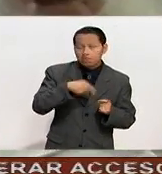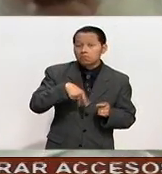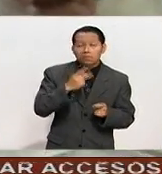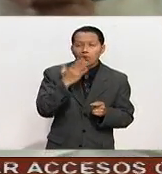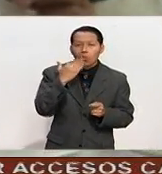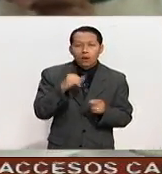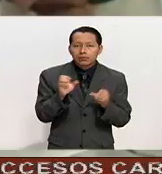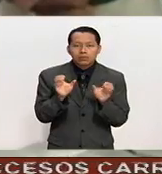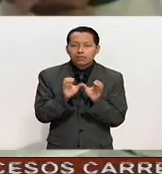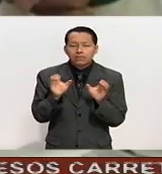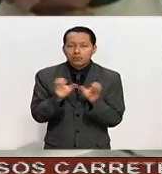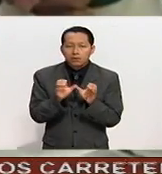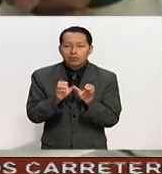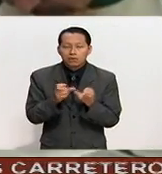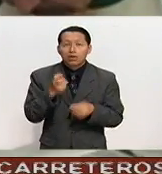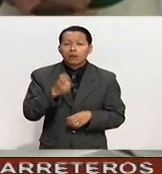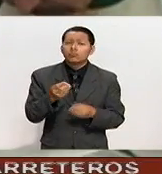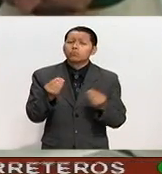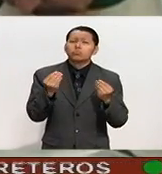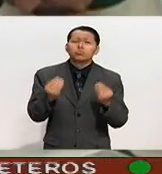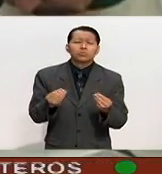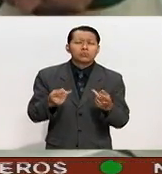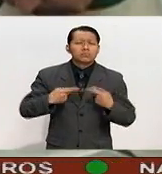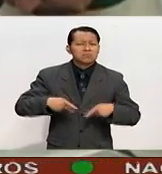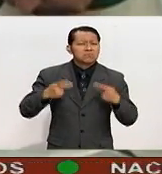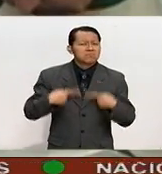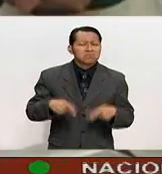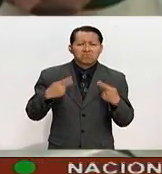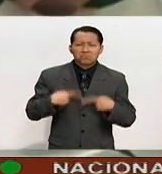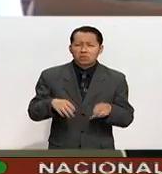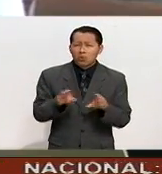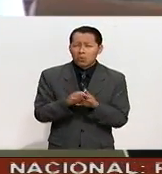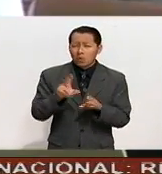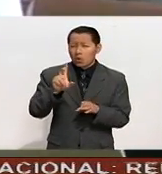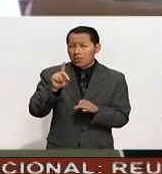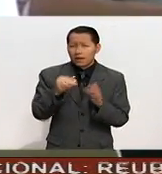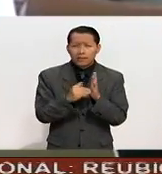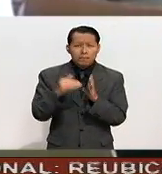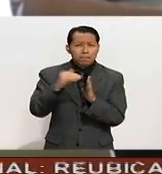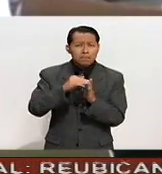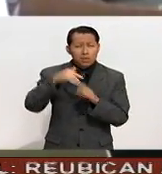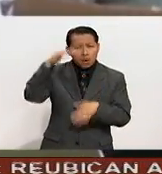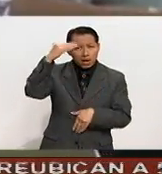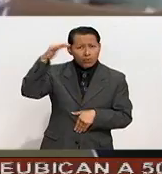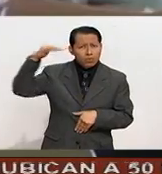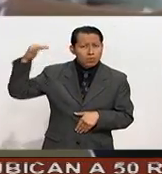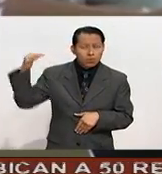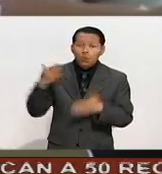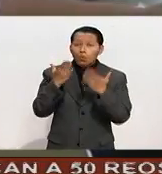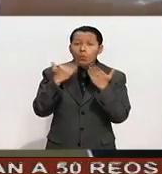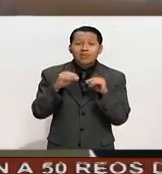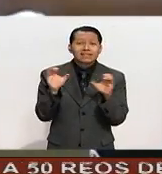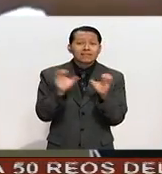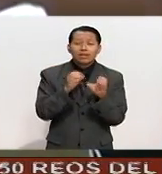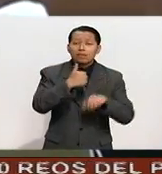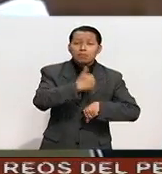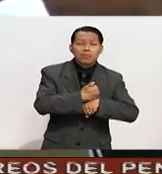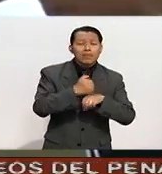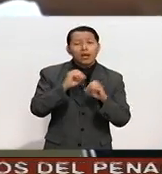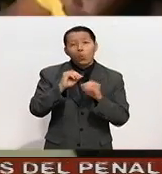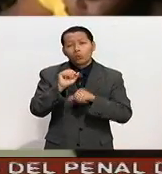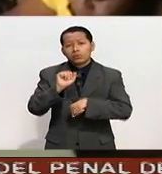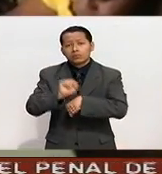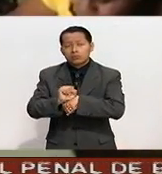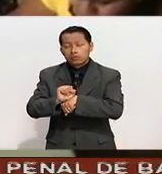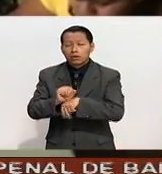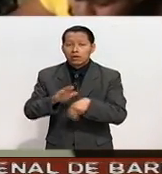certificado. Entonces, hay muchas personas en nuestro país, de hecho, 30 millones de adultos que no tienen su certificado de primaria o secundaria y que